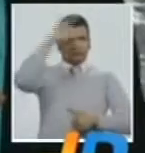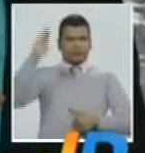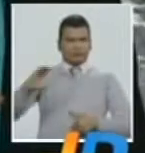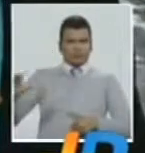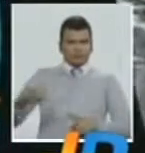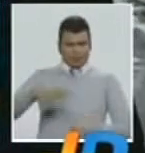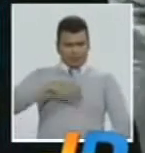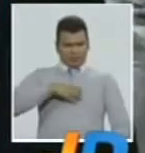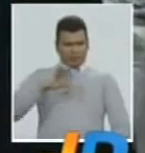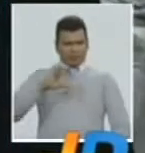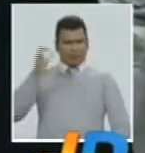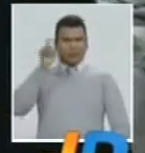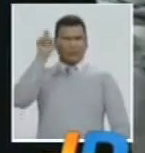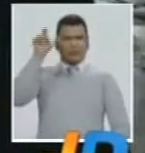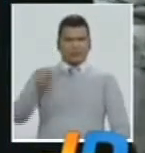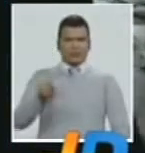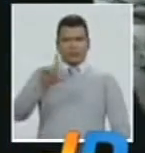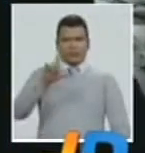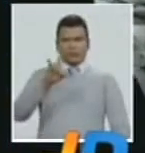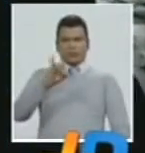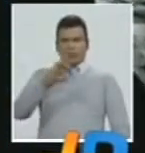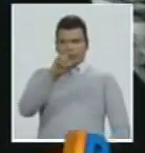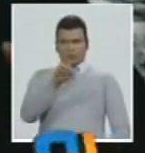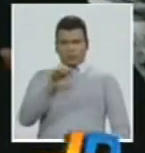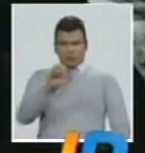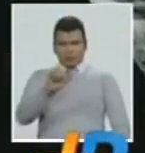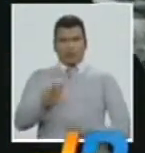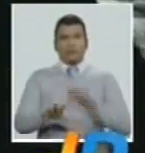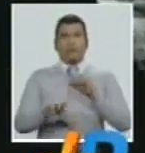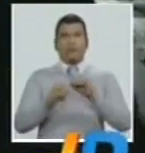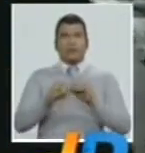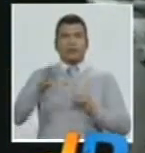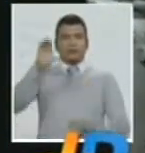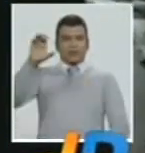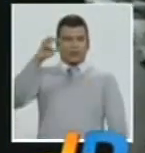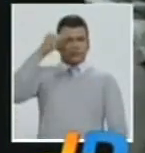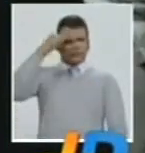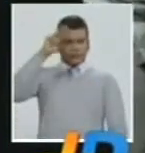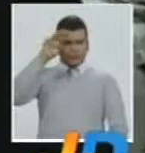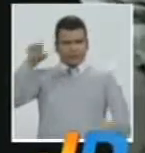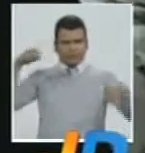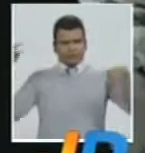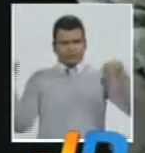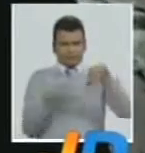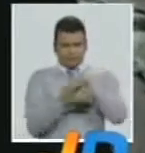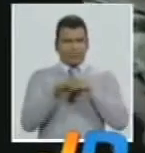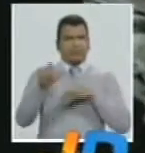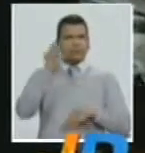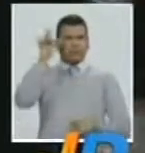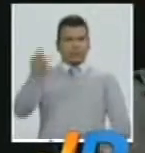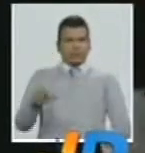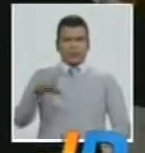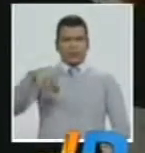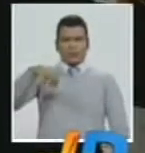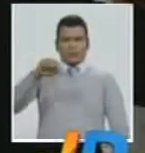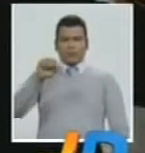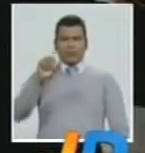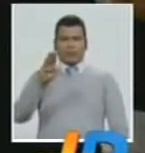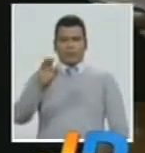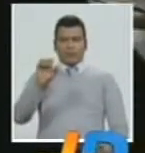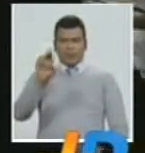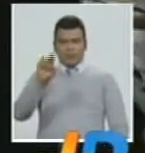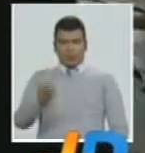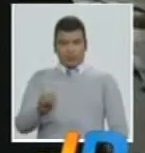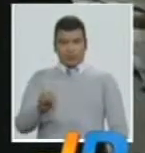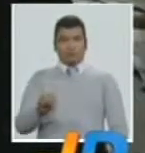con medalla de oro para María Luisa Calle. De otro lado, hablando de México, marcó gol en territorio azteca Dorlan Pavón. Ya está en